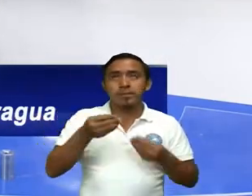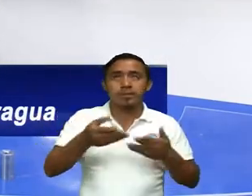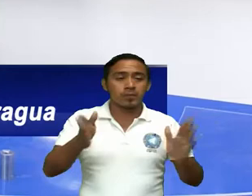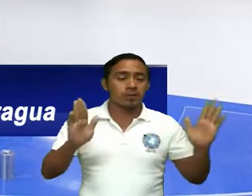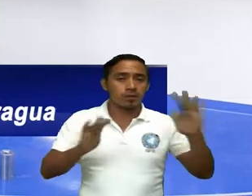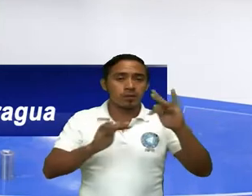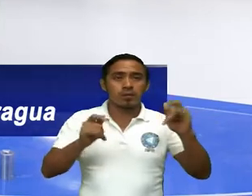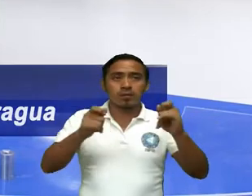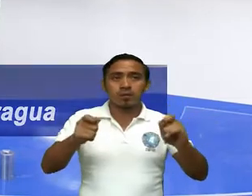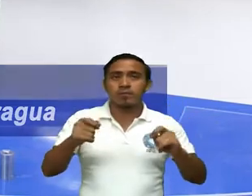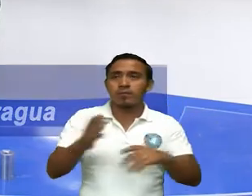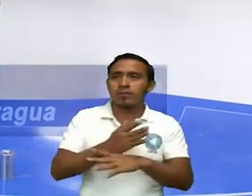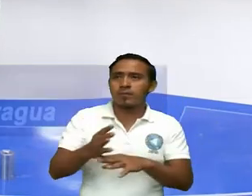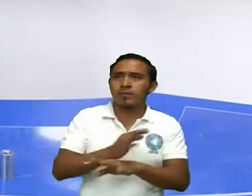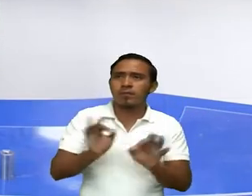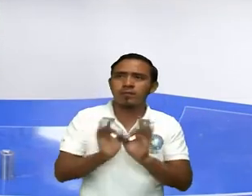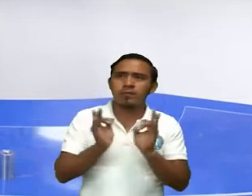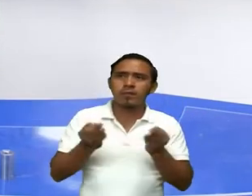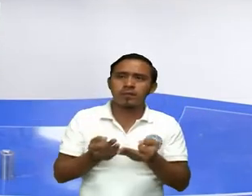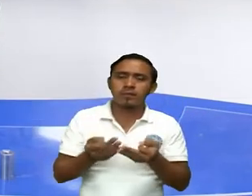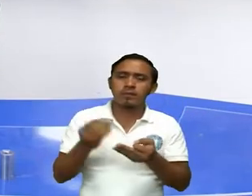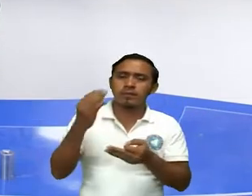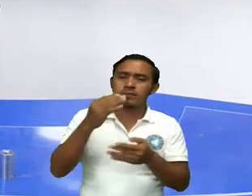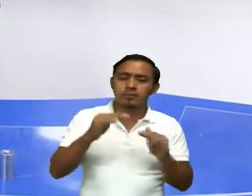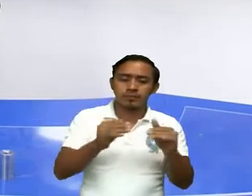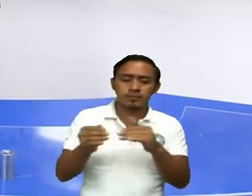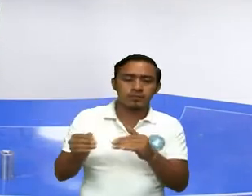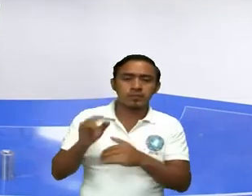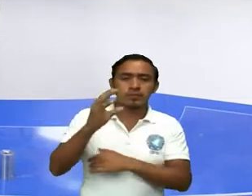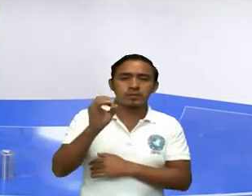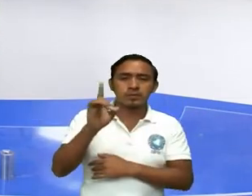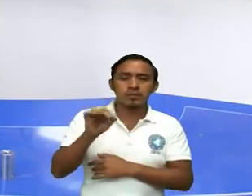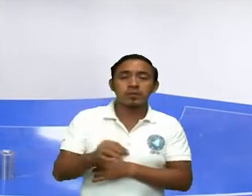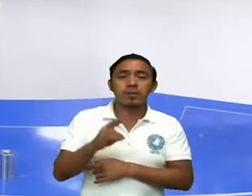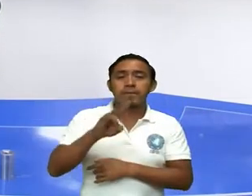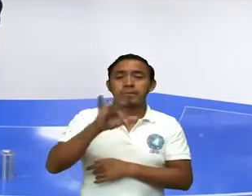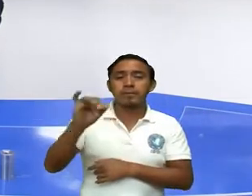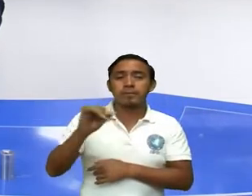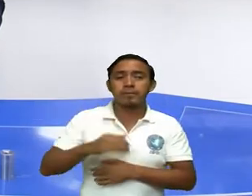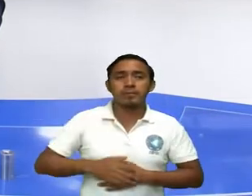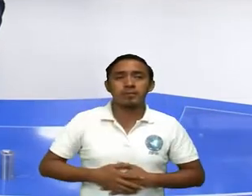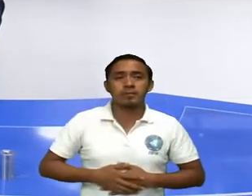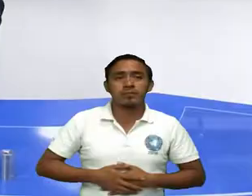de propiedad a familias de la comunidad Los Cedros en el municipio de Villa El Carmen.